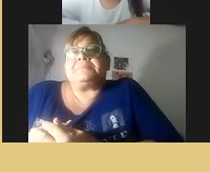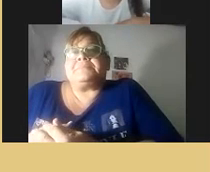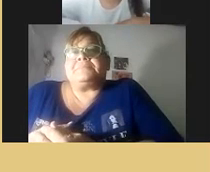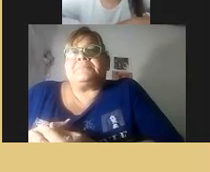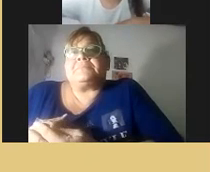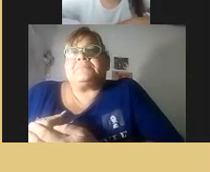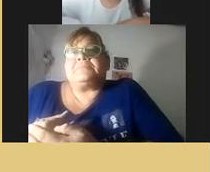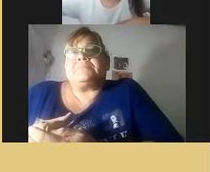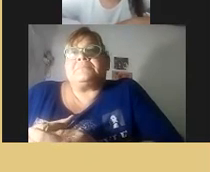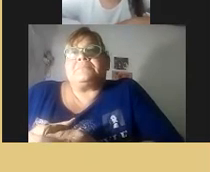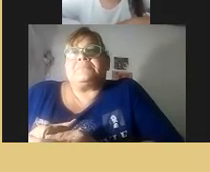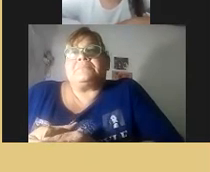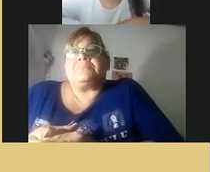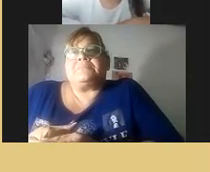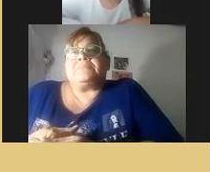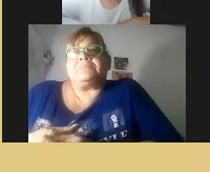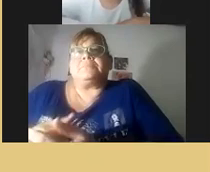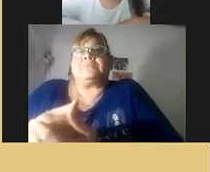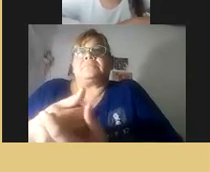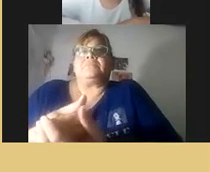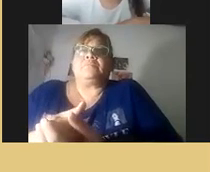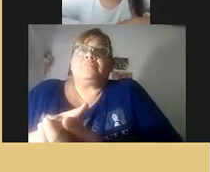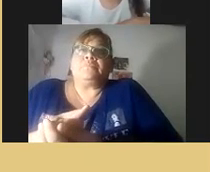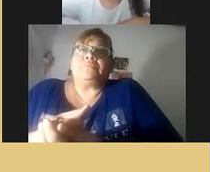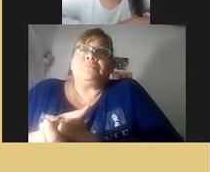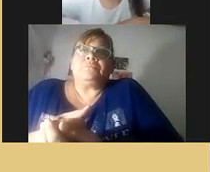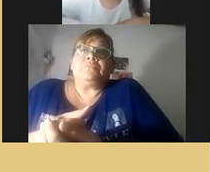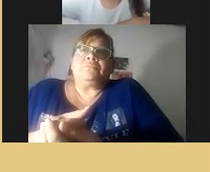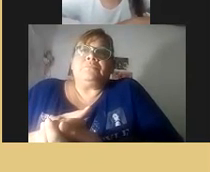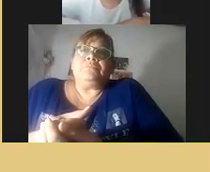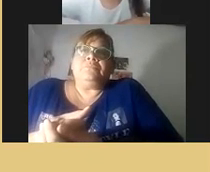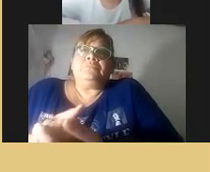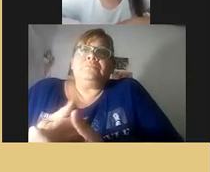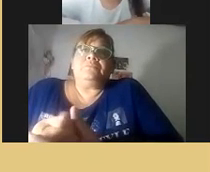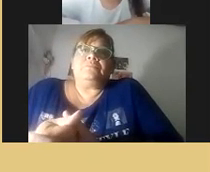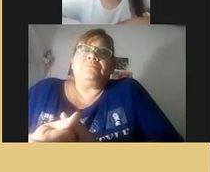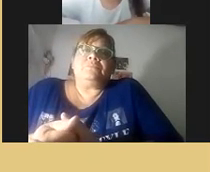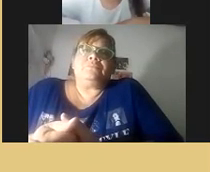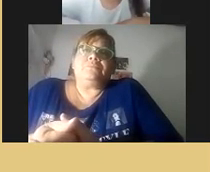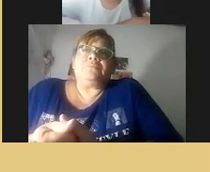Primero que sirve de soporte, ¿eh? Sin el tejido óseo seríamos una masa